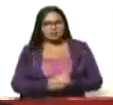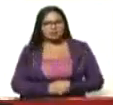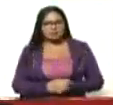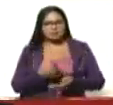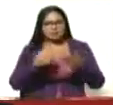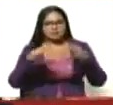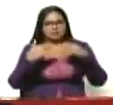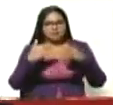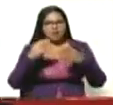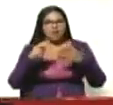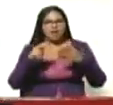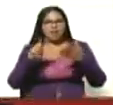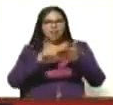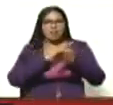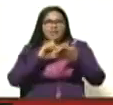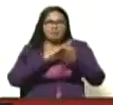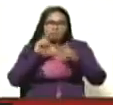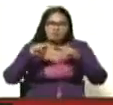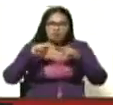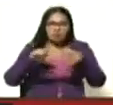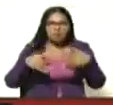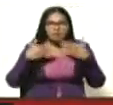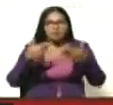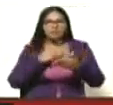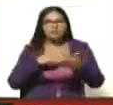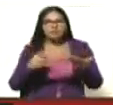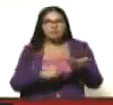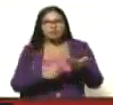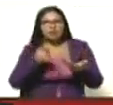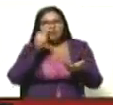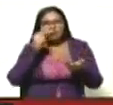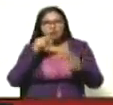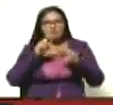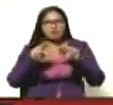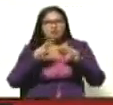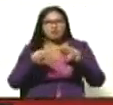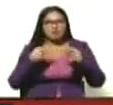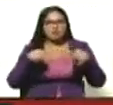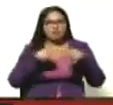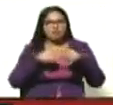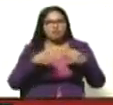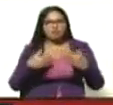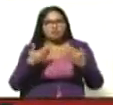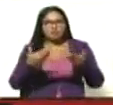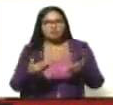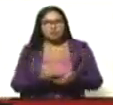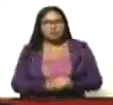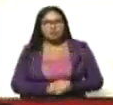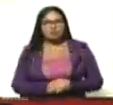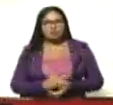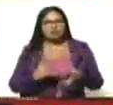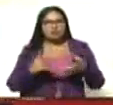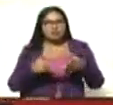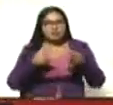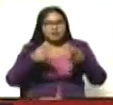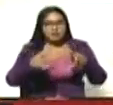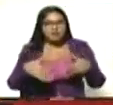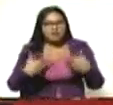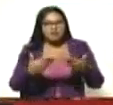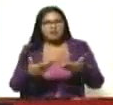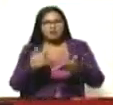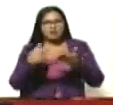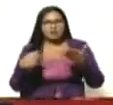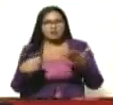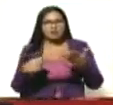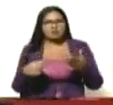de libros infantiles para llevarle a nuestros hermanos y hermanas pequeñines y pequeñinas de las Tejerías también un